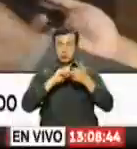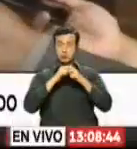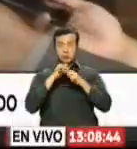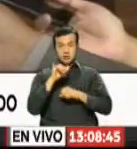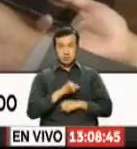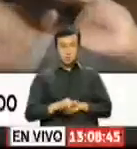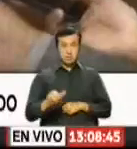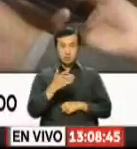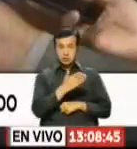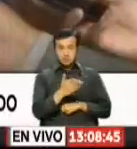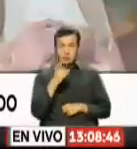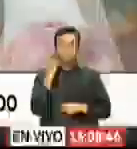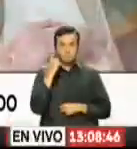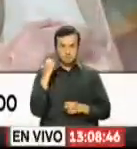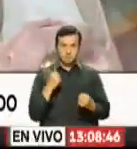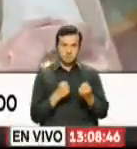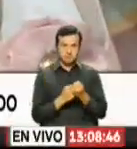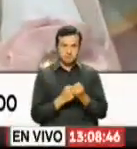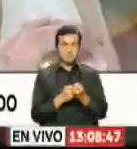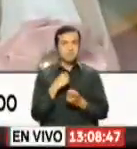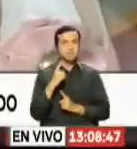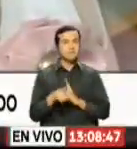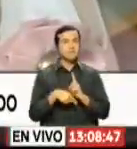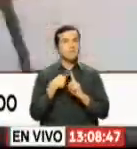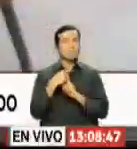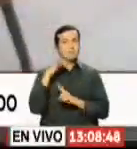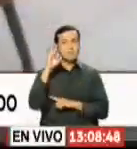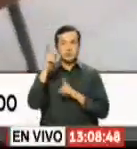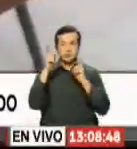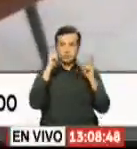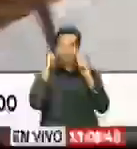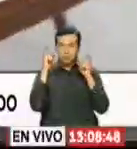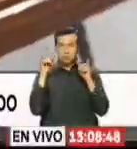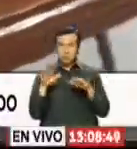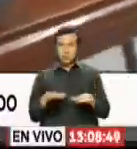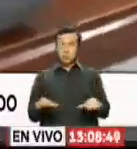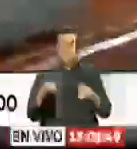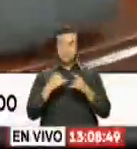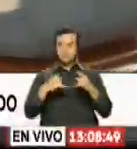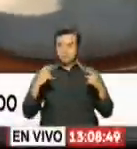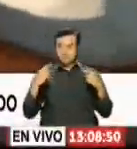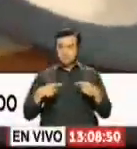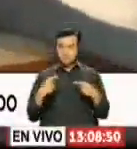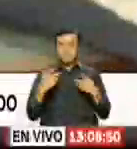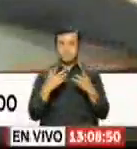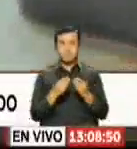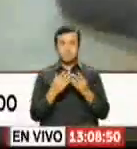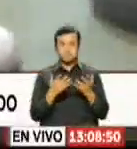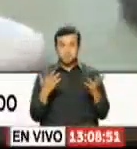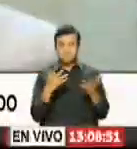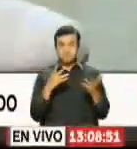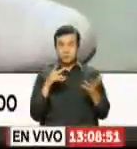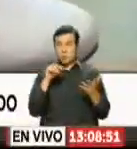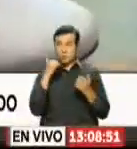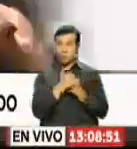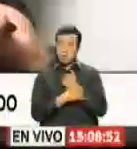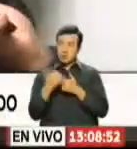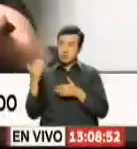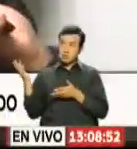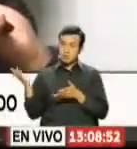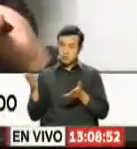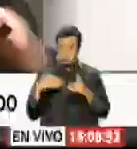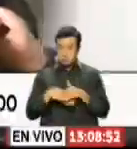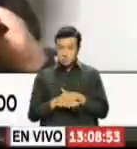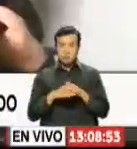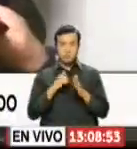a esos hay que apuntar. A eso se suma un mayor control aduanero para evitar el ingreso irregular del producto extranjero. Nos hemos reunido